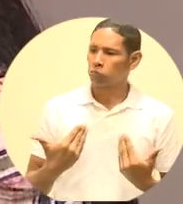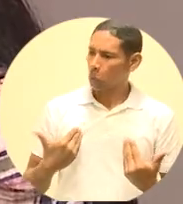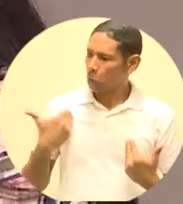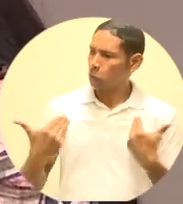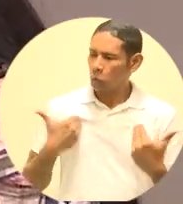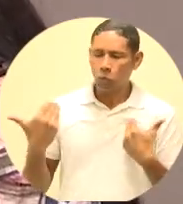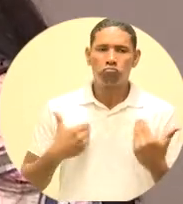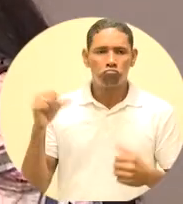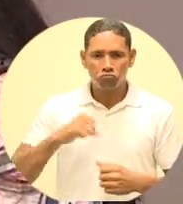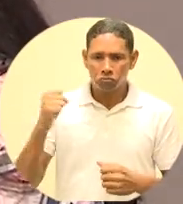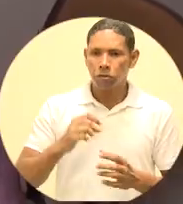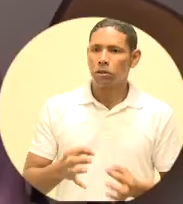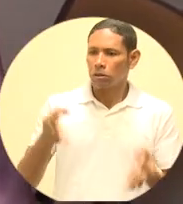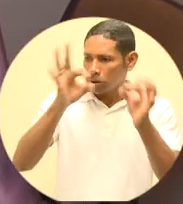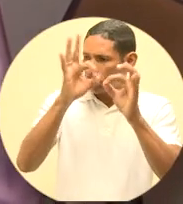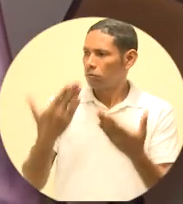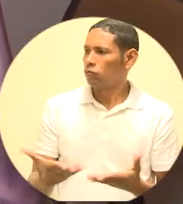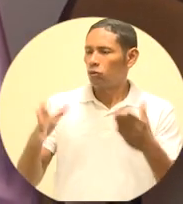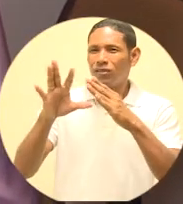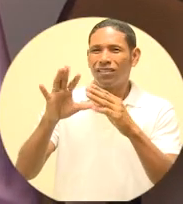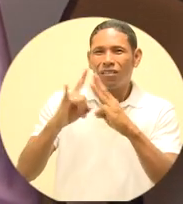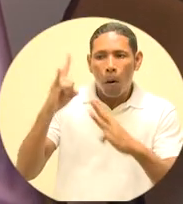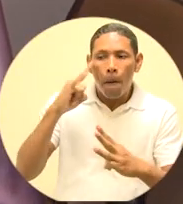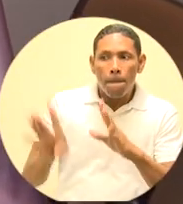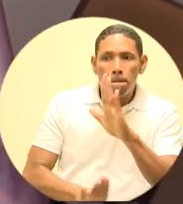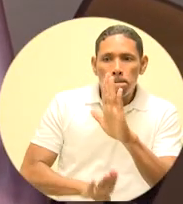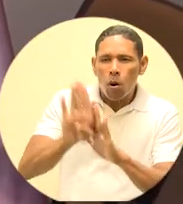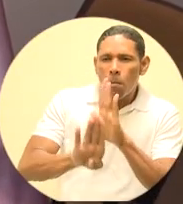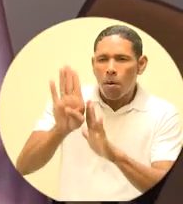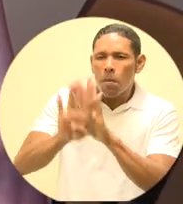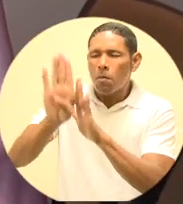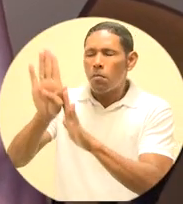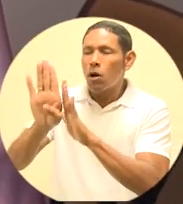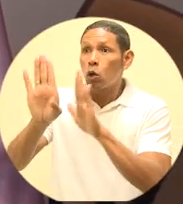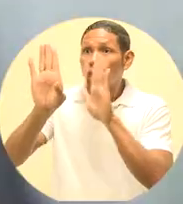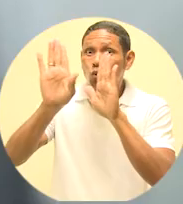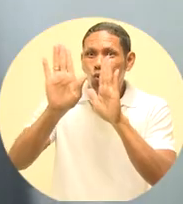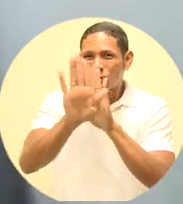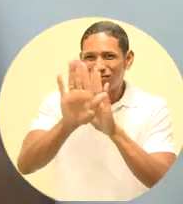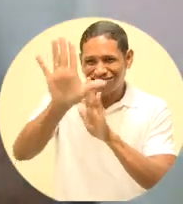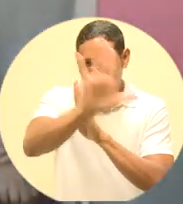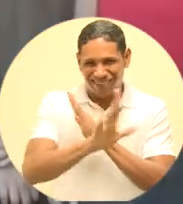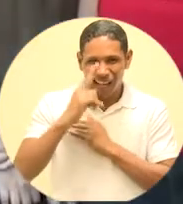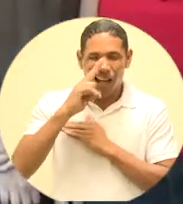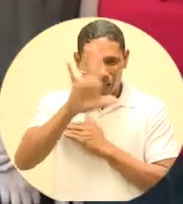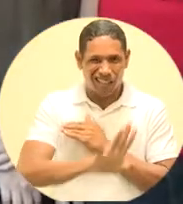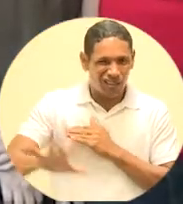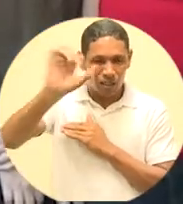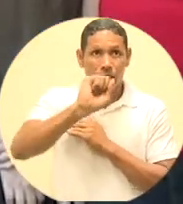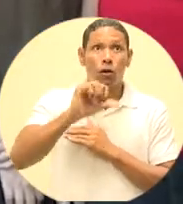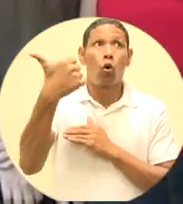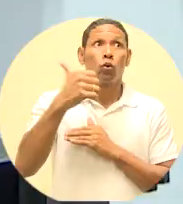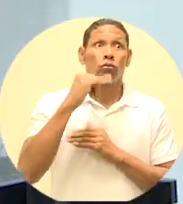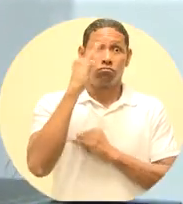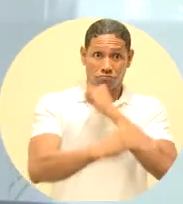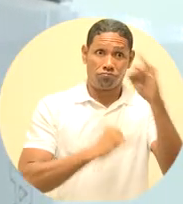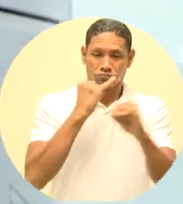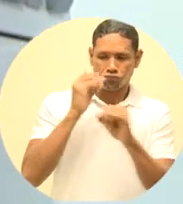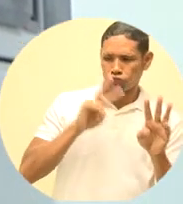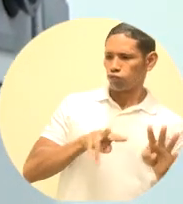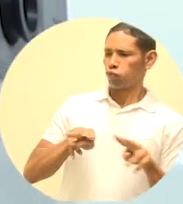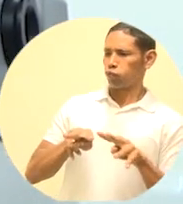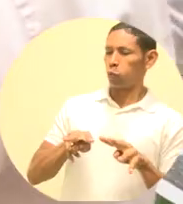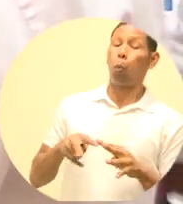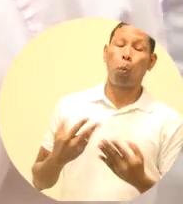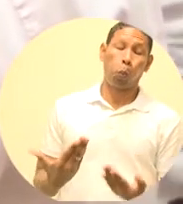evidente crecimiento que ha tenido la Alma Mater, que ha permitido el posicionamiento y proyección en el contexto académico nacional e internacional, así